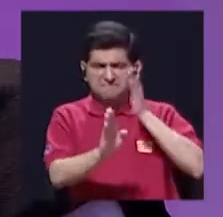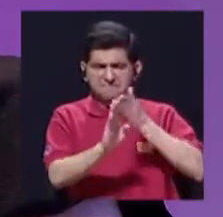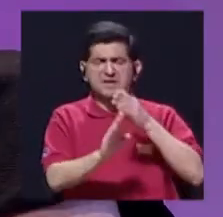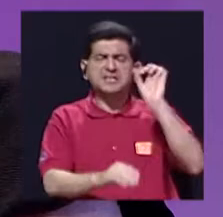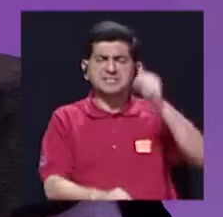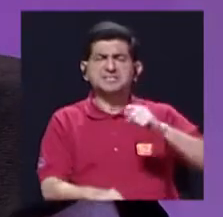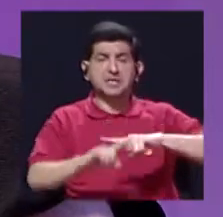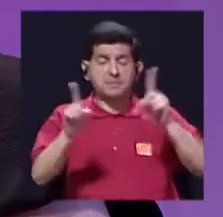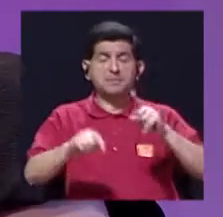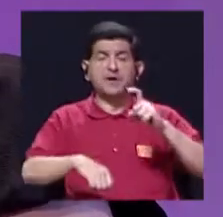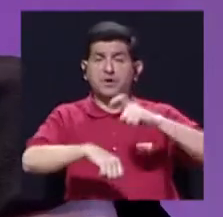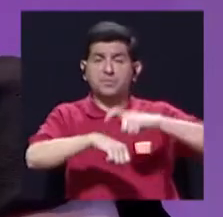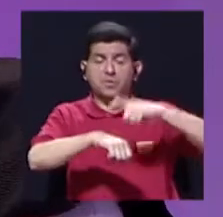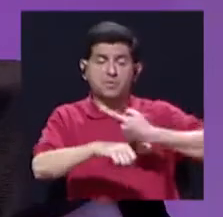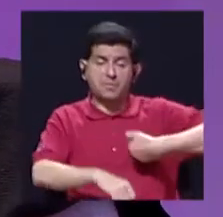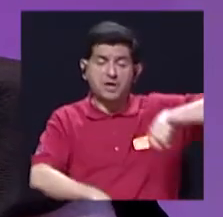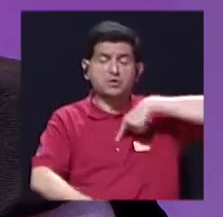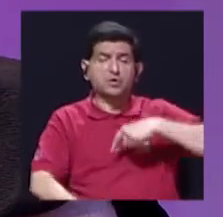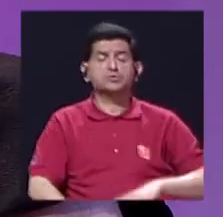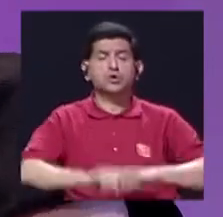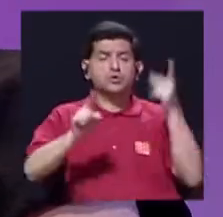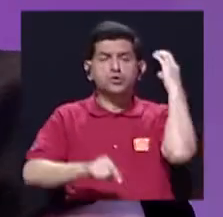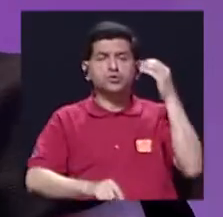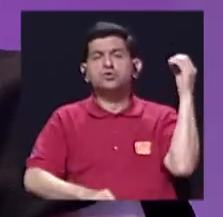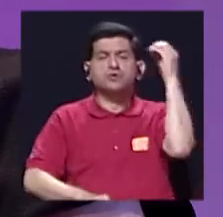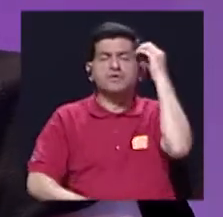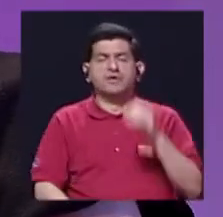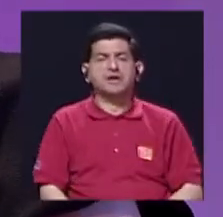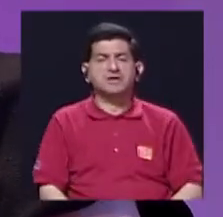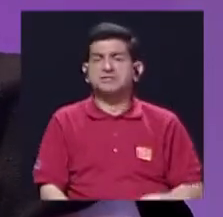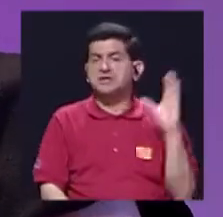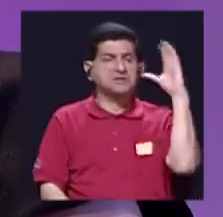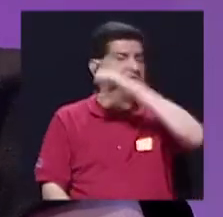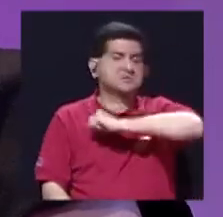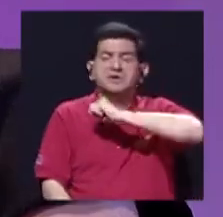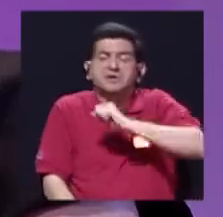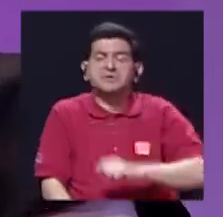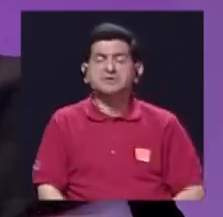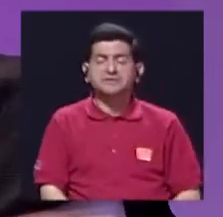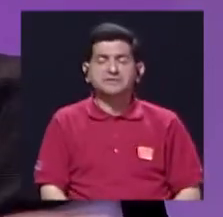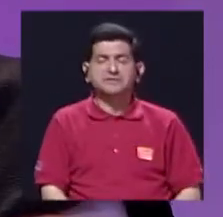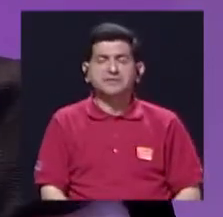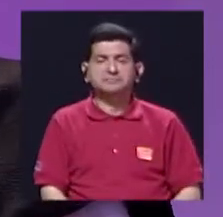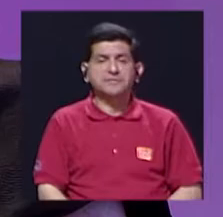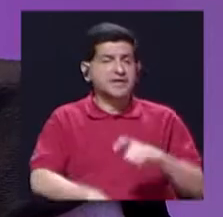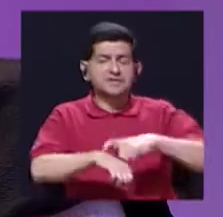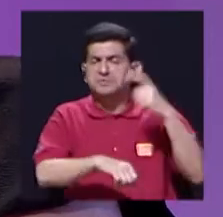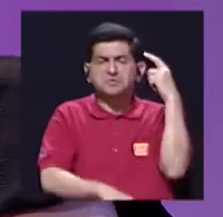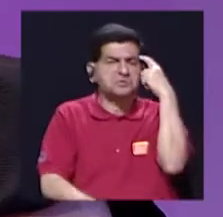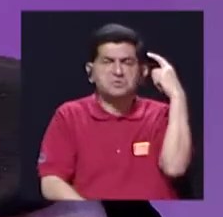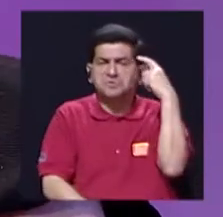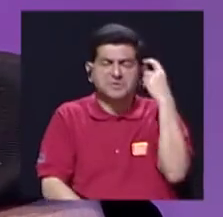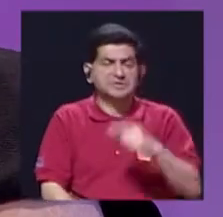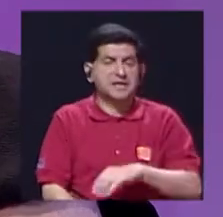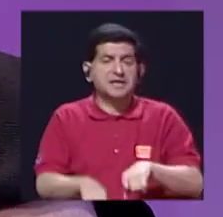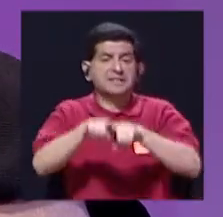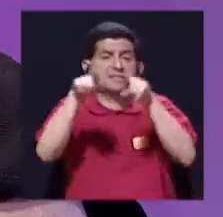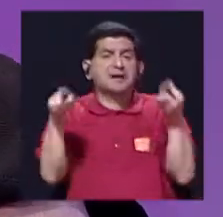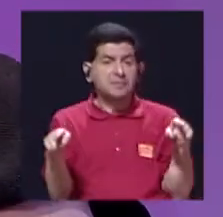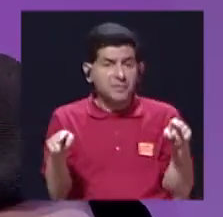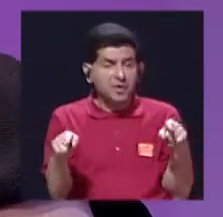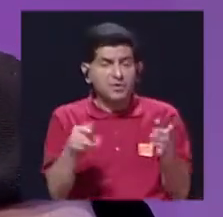Pero el día que nosotras podamos disentir, ni siquiera se dan cuenta, ni siquiera piensan, y tampoco